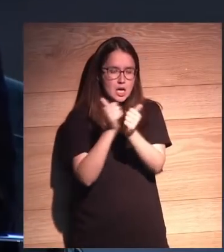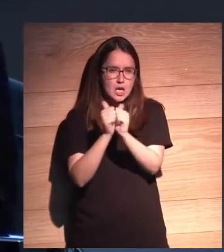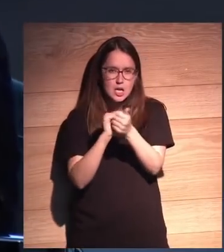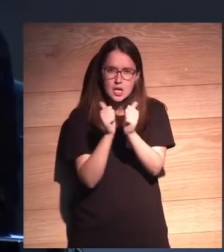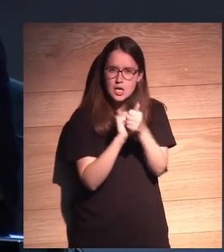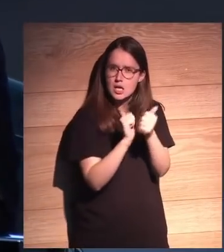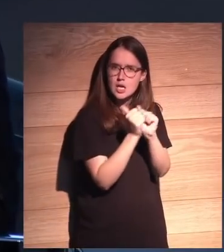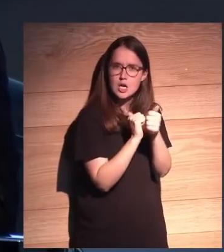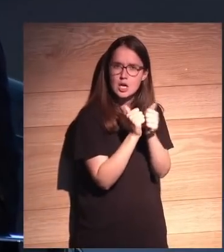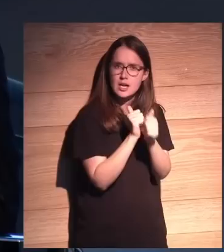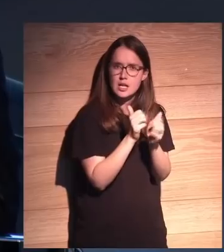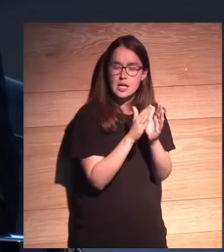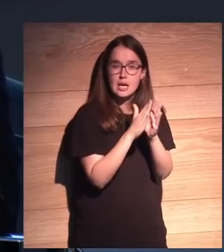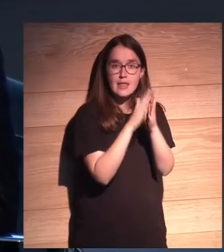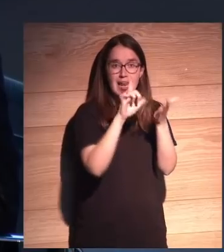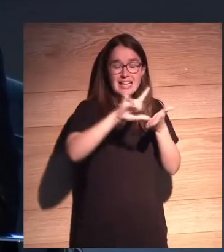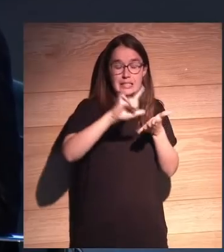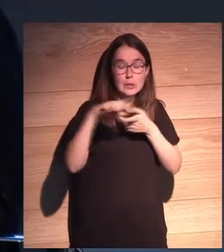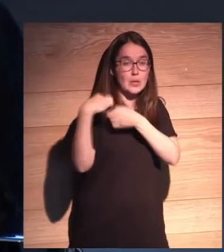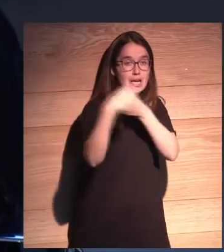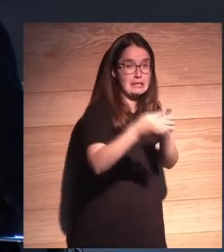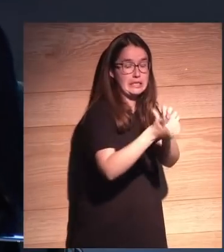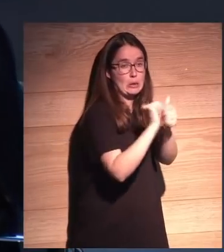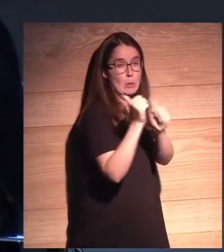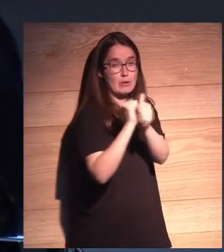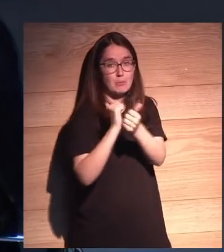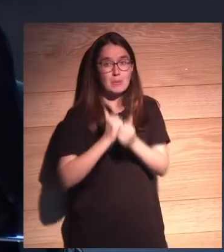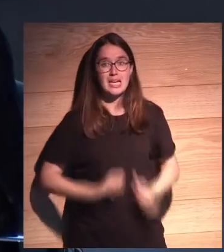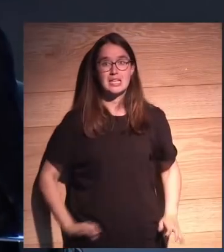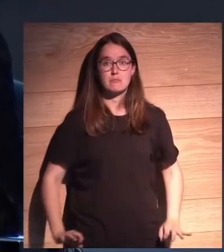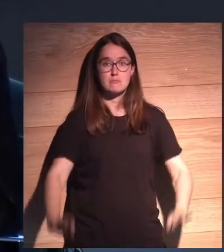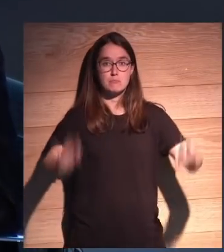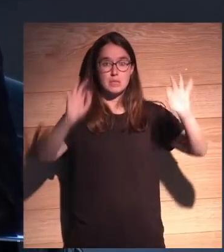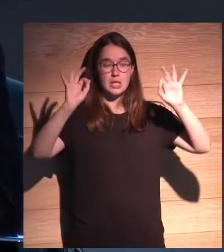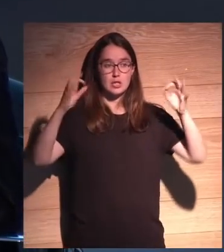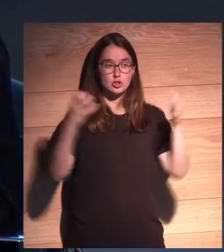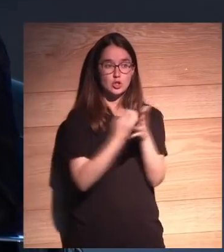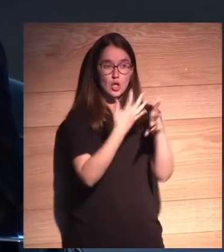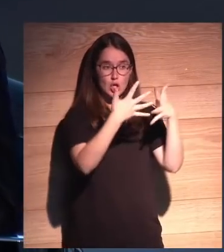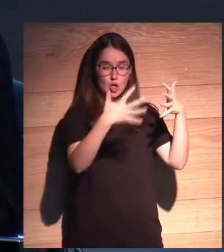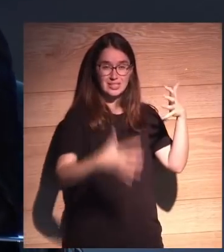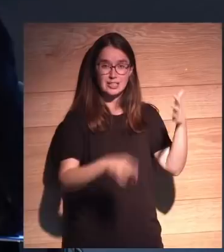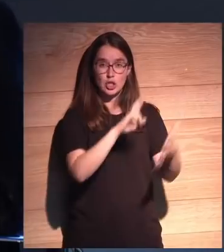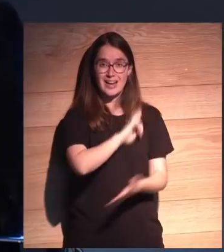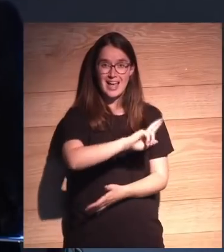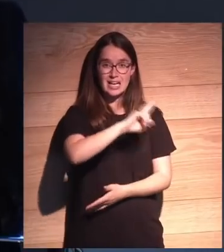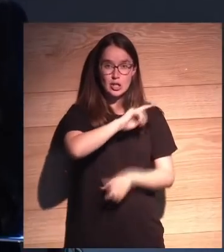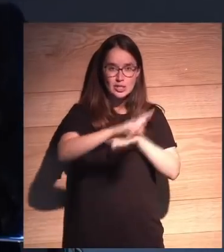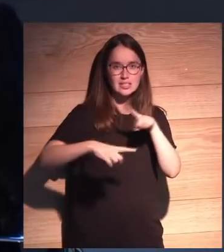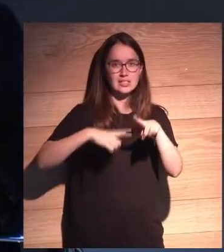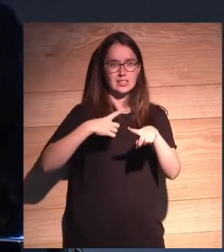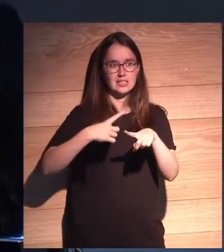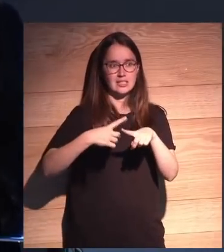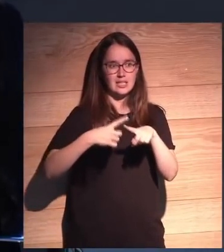los fragmentos que quedaban de la literatura clásica y sobre todo todos los textos religiosos, y además